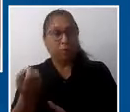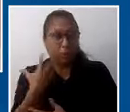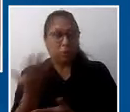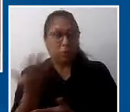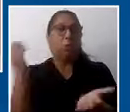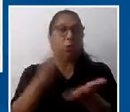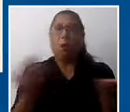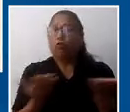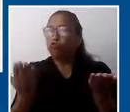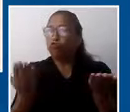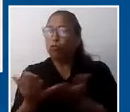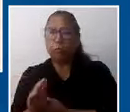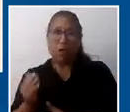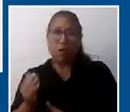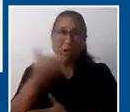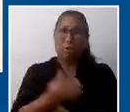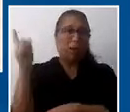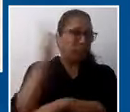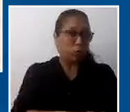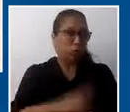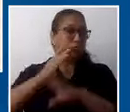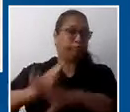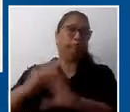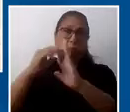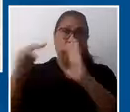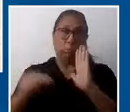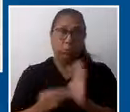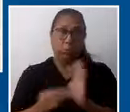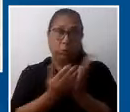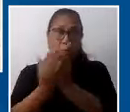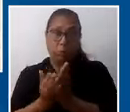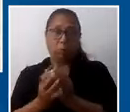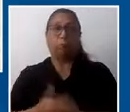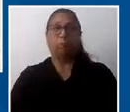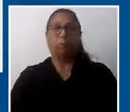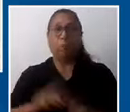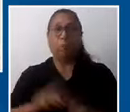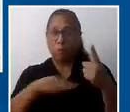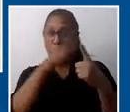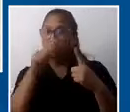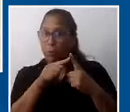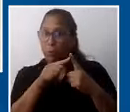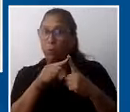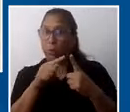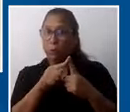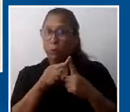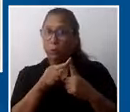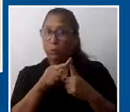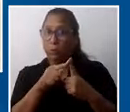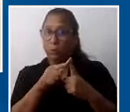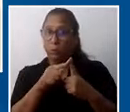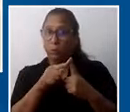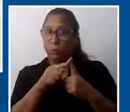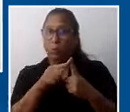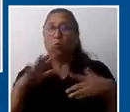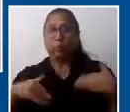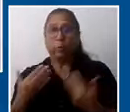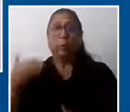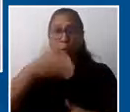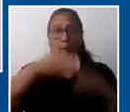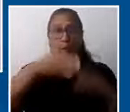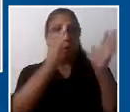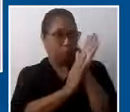escolar? Sí, en primera línea, podría recurrir a la Defensoría del Pueblo, ¿no?